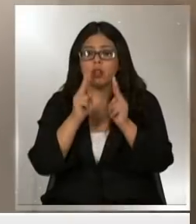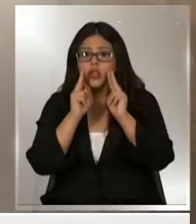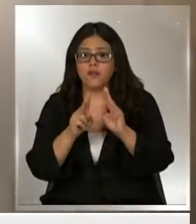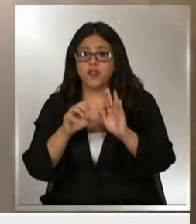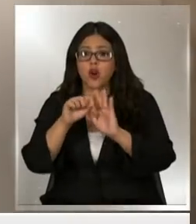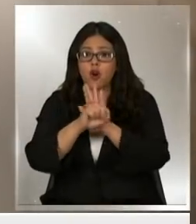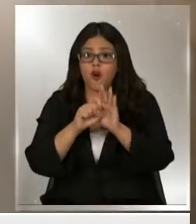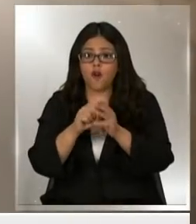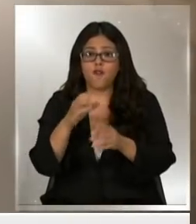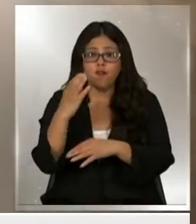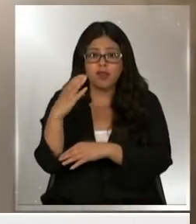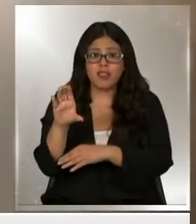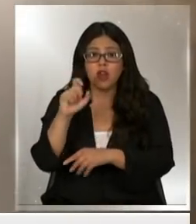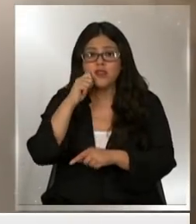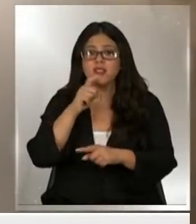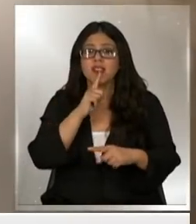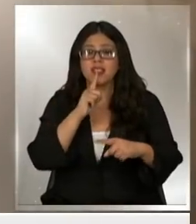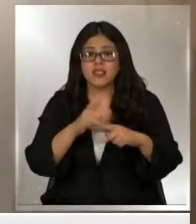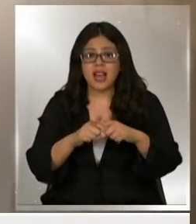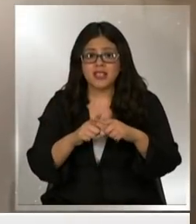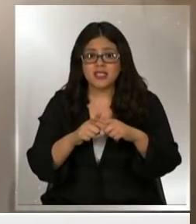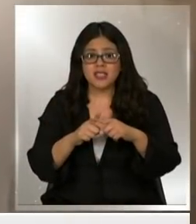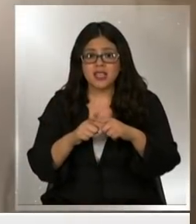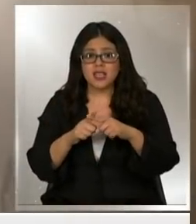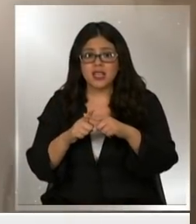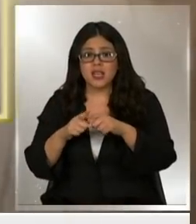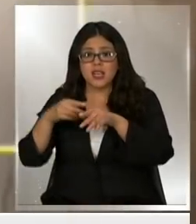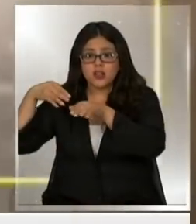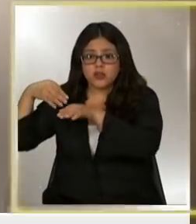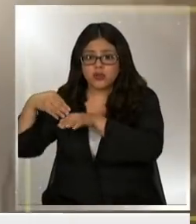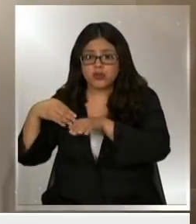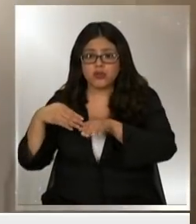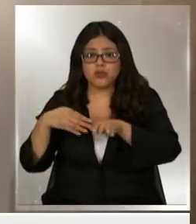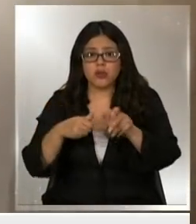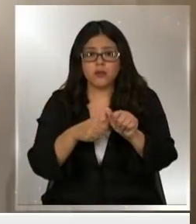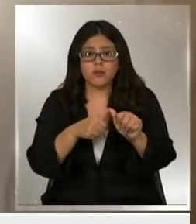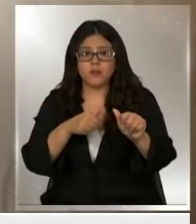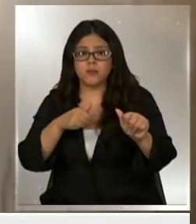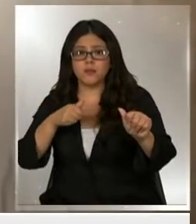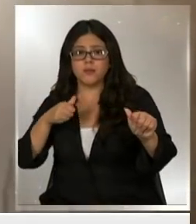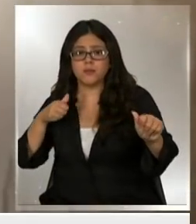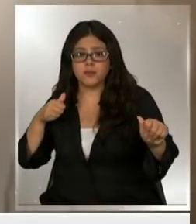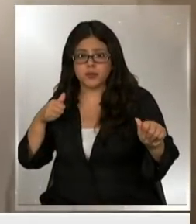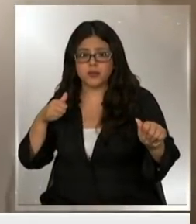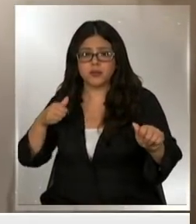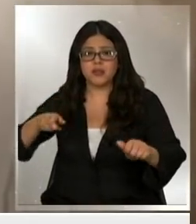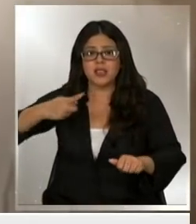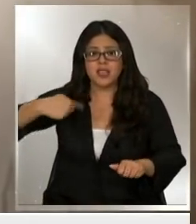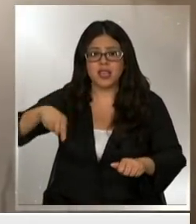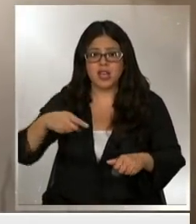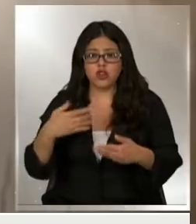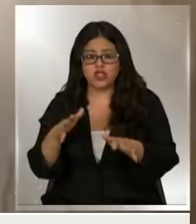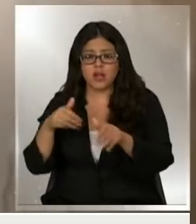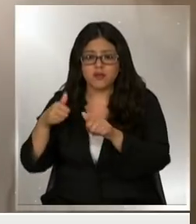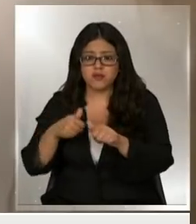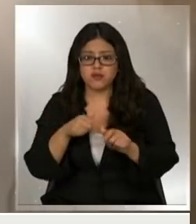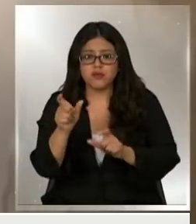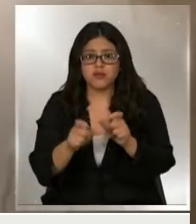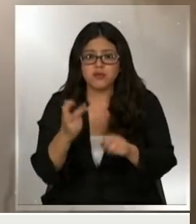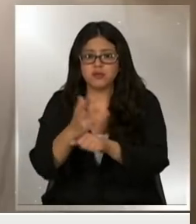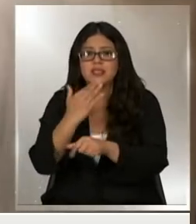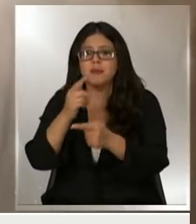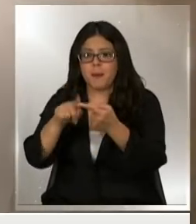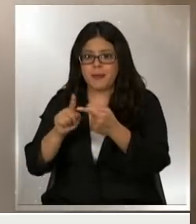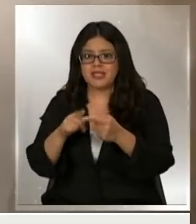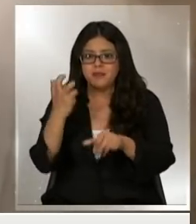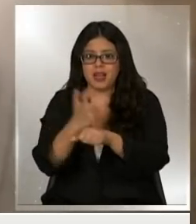se dio cuenta que el taxi que salió tras ellos y los siguió a distancia durante el tiempo que persiguieron a los ladrones también